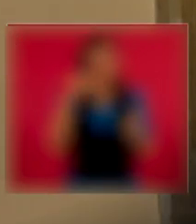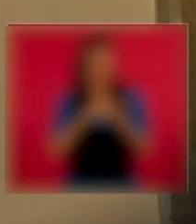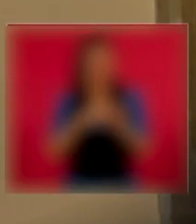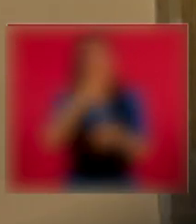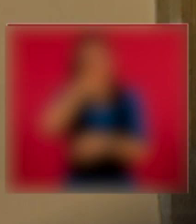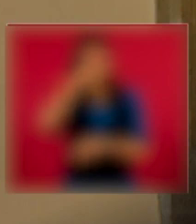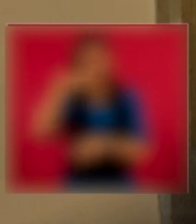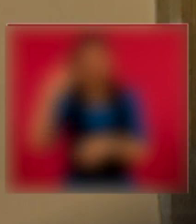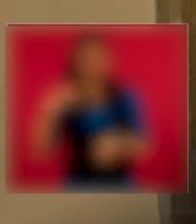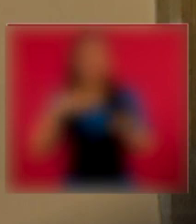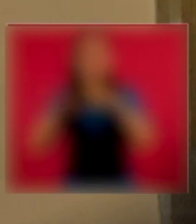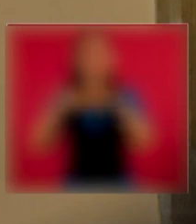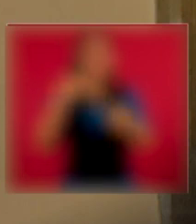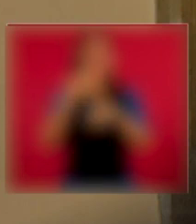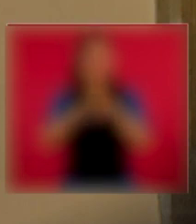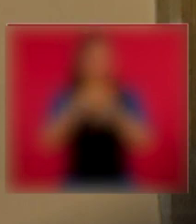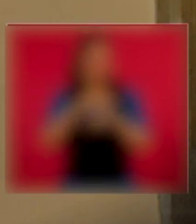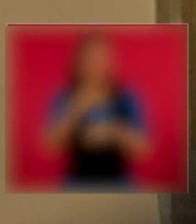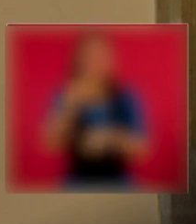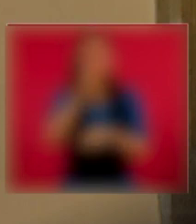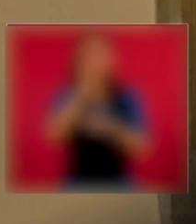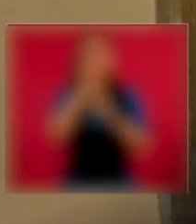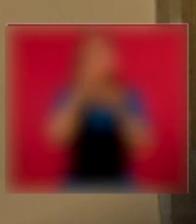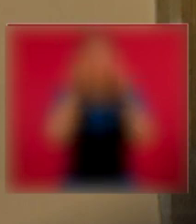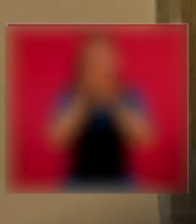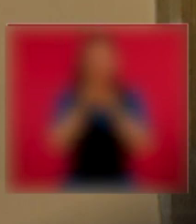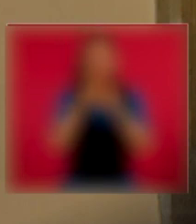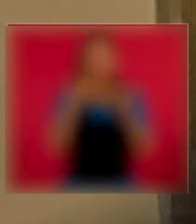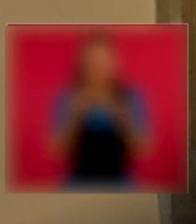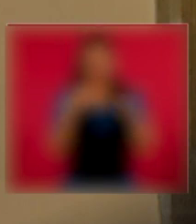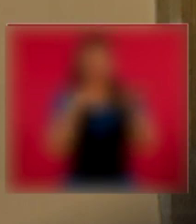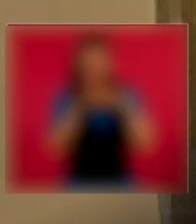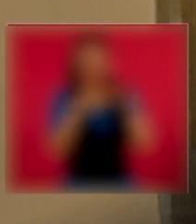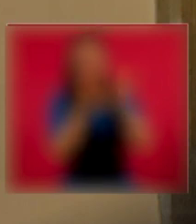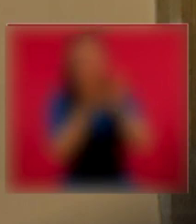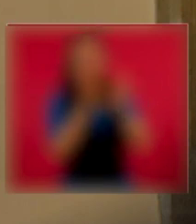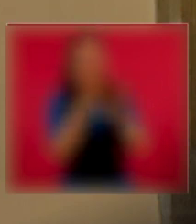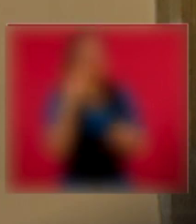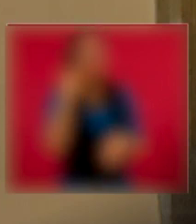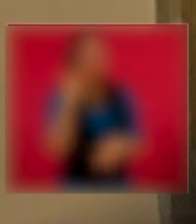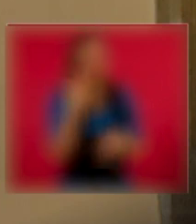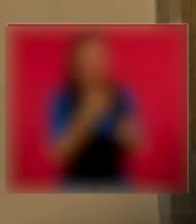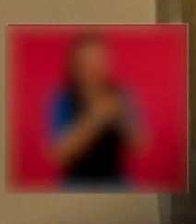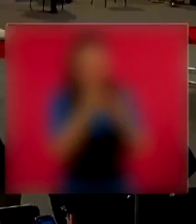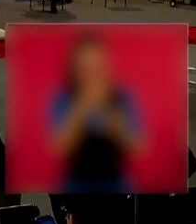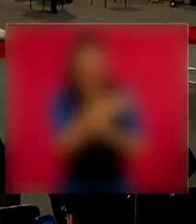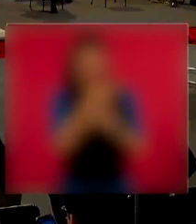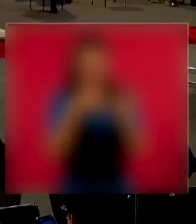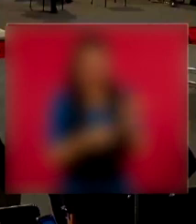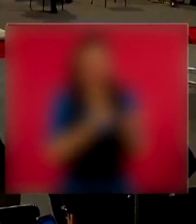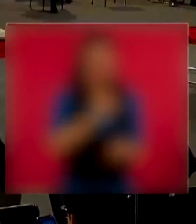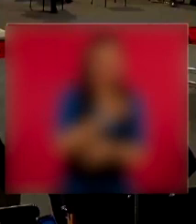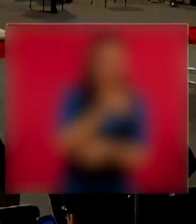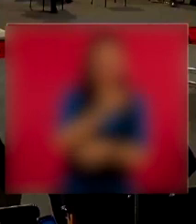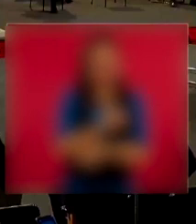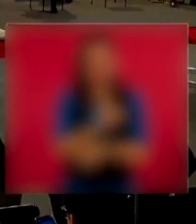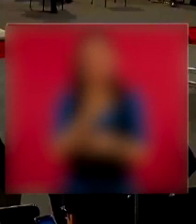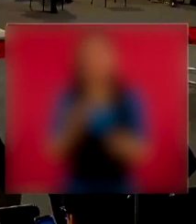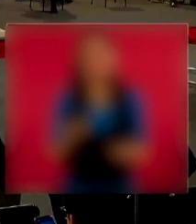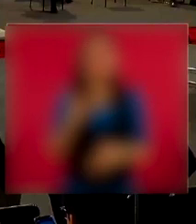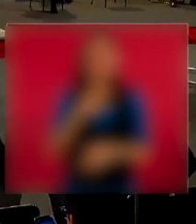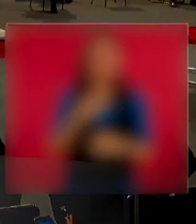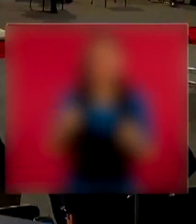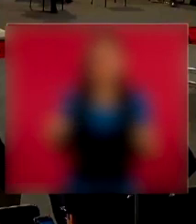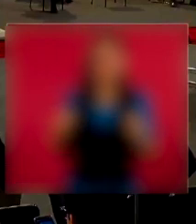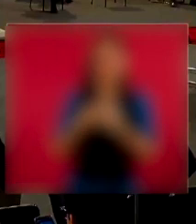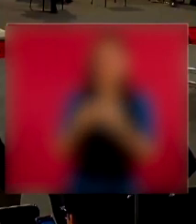también es cierto que tenemos que vigilar en qué condiciones están en Estados Unidos. Y no construir muros ni cerrar